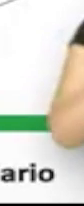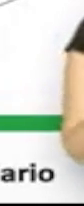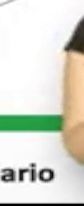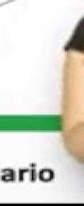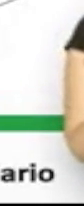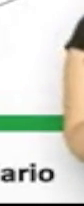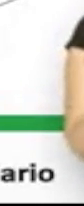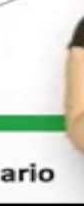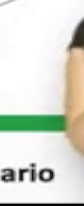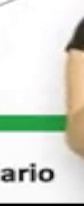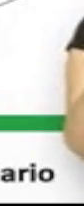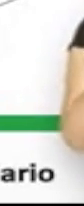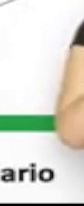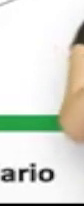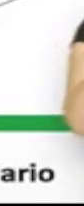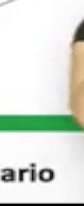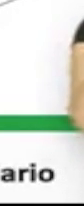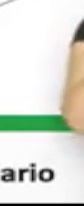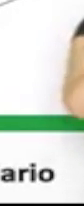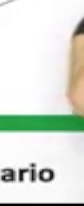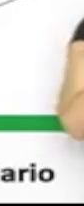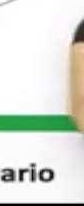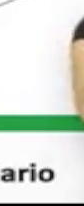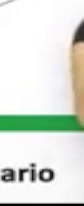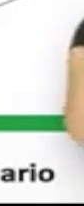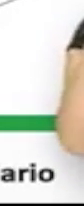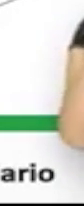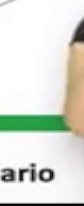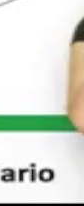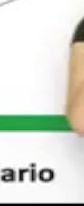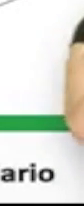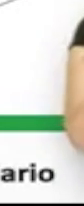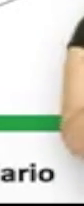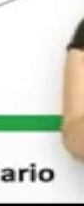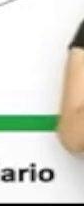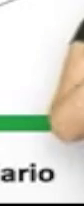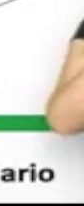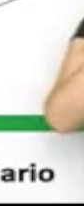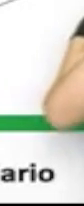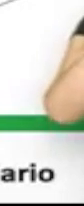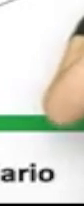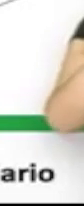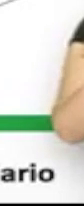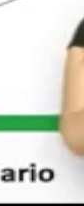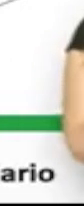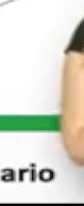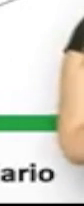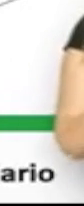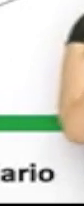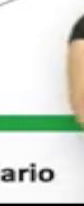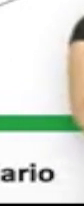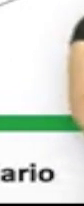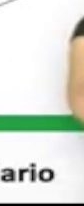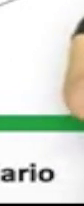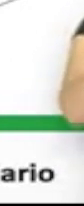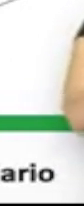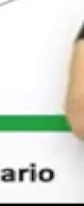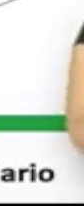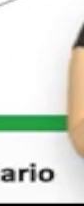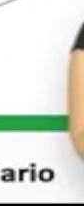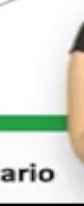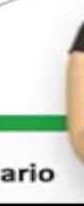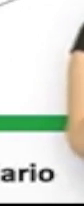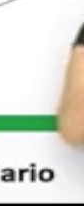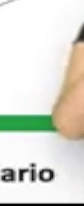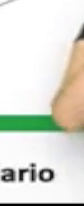tenemos un total de 5 personas confirmadas una en villa de arista 3 en mexquitic y una más en el municipio de villa